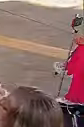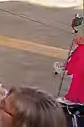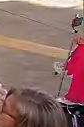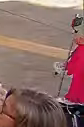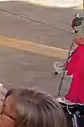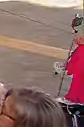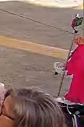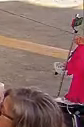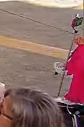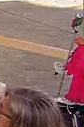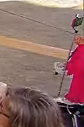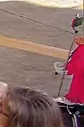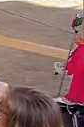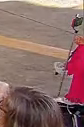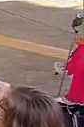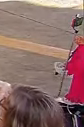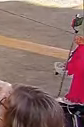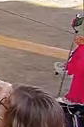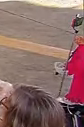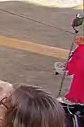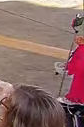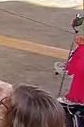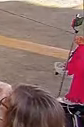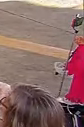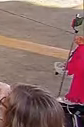Magali Navarro Palacios.